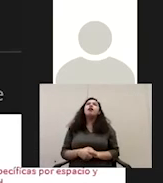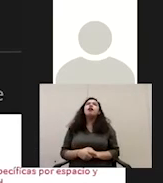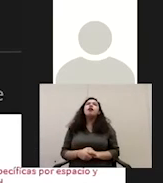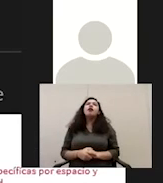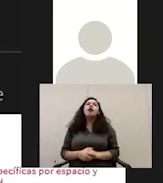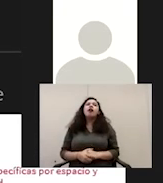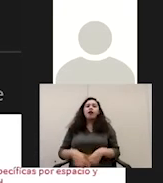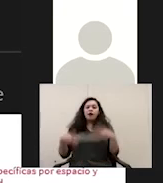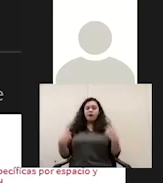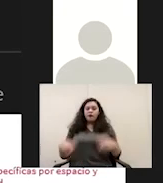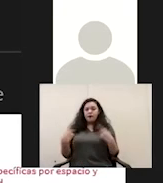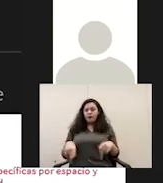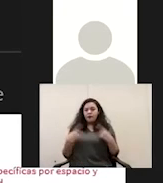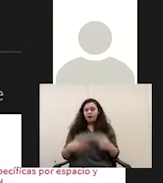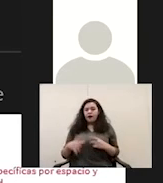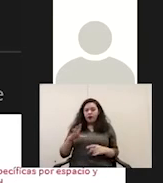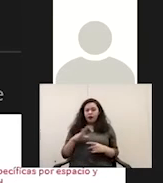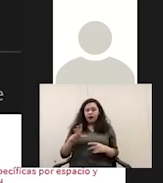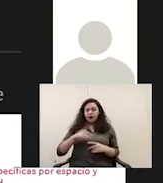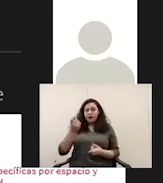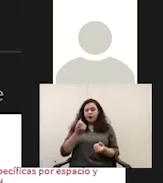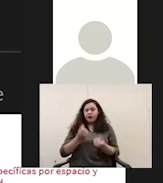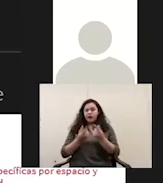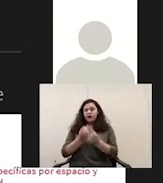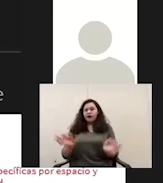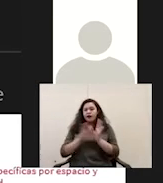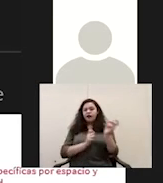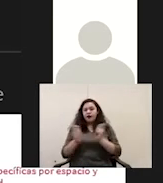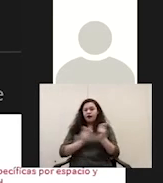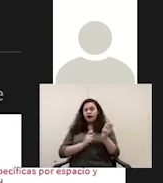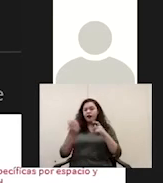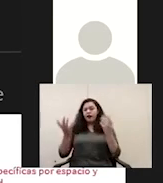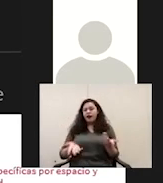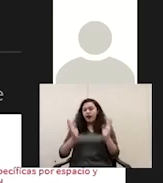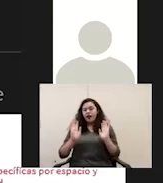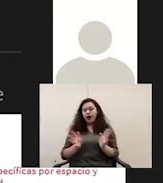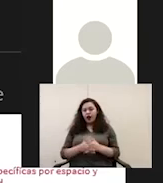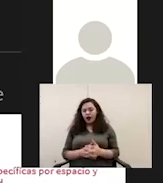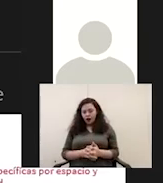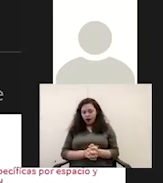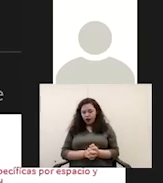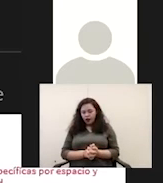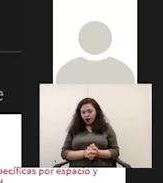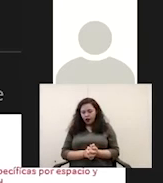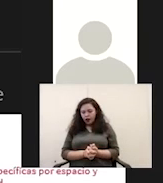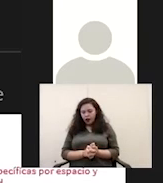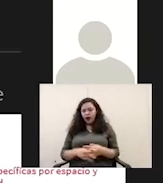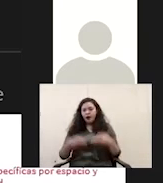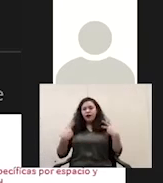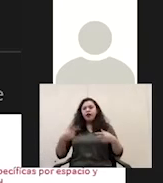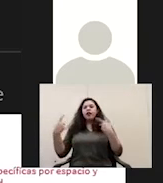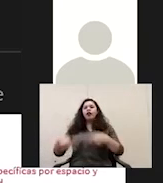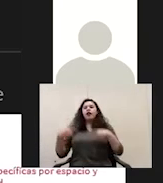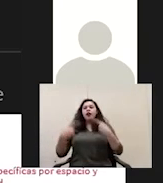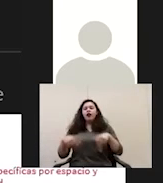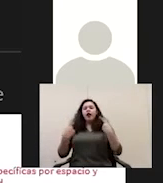alimentos. Eso es muy importante que ustedes lo regulen, porque bueno, finalmente el hecho de que haya vendedores, que se esté vendiendo